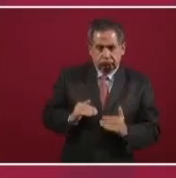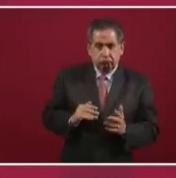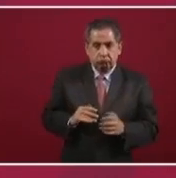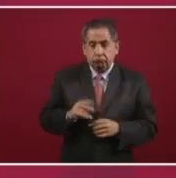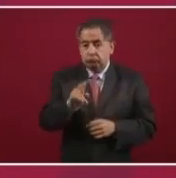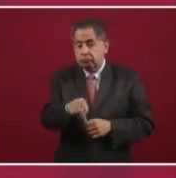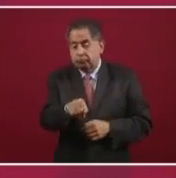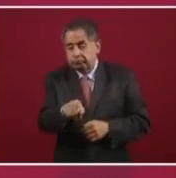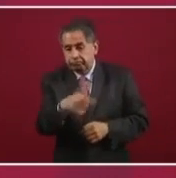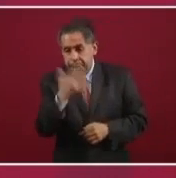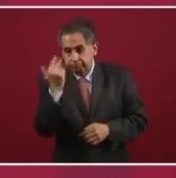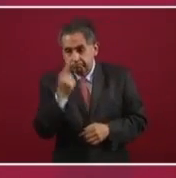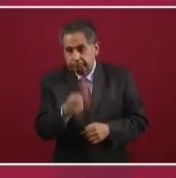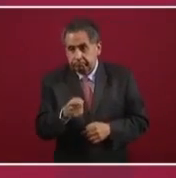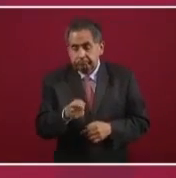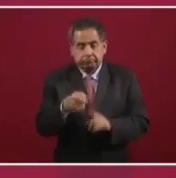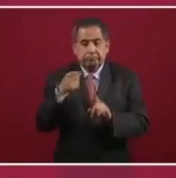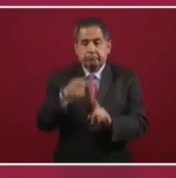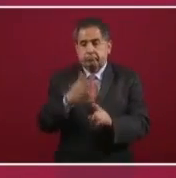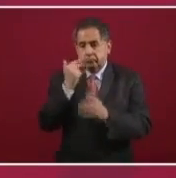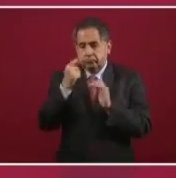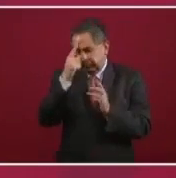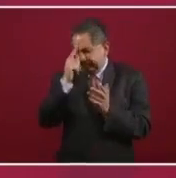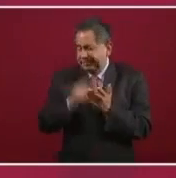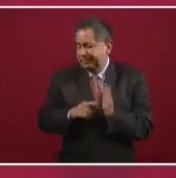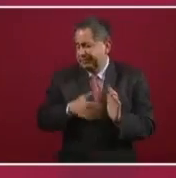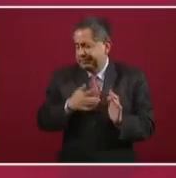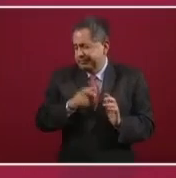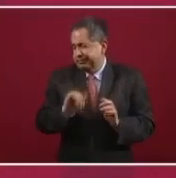No sé en particular, creo que sí